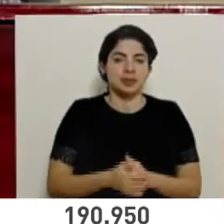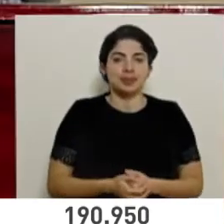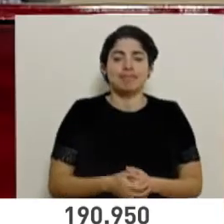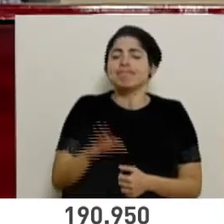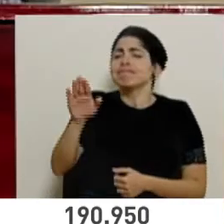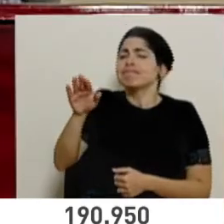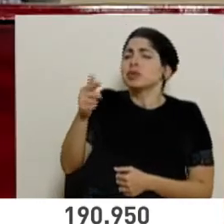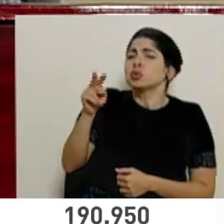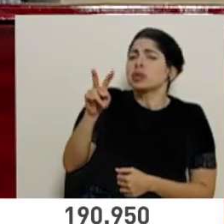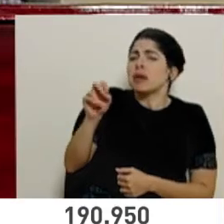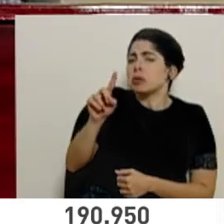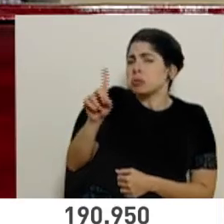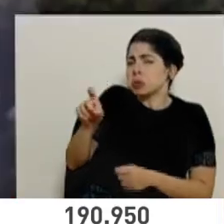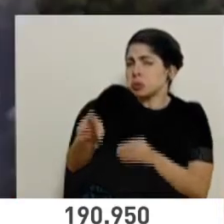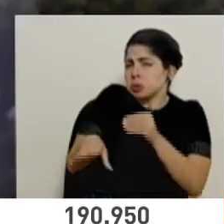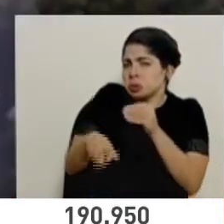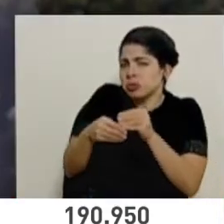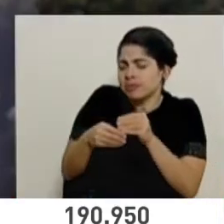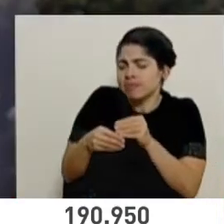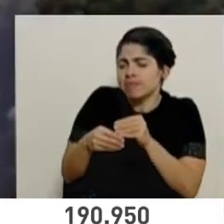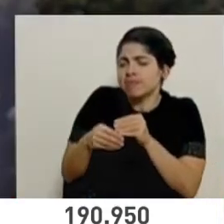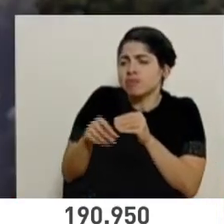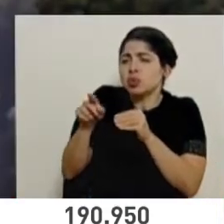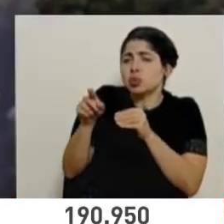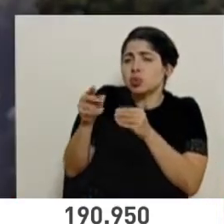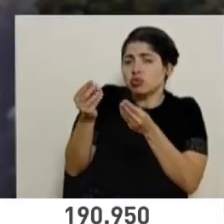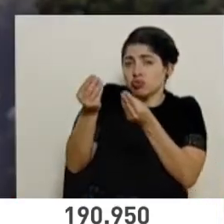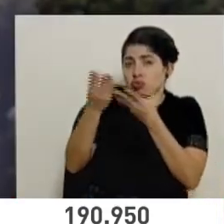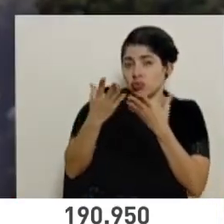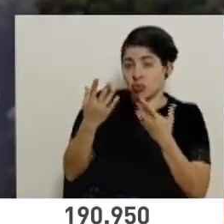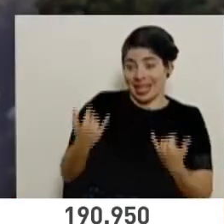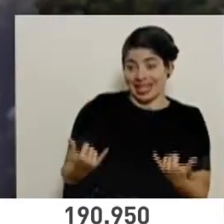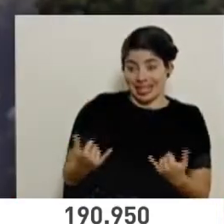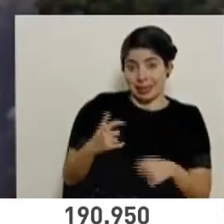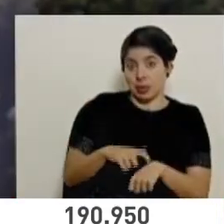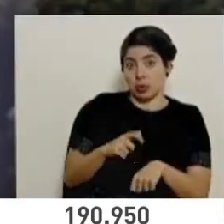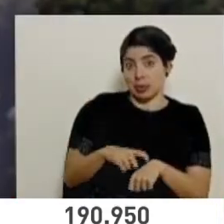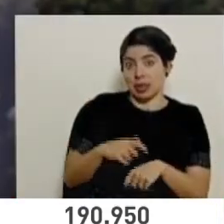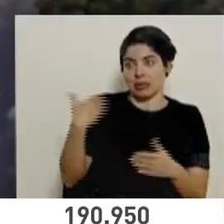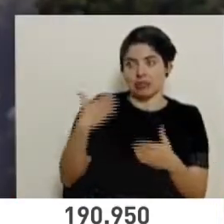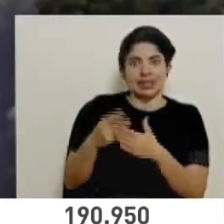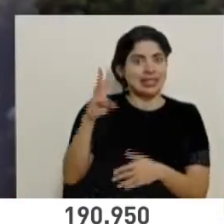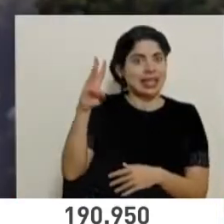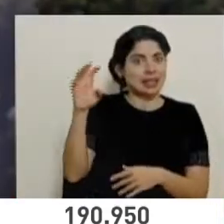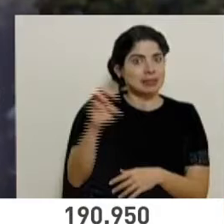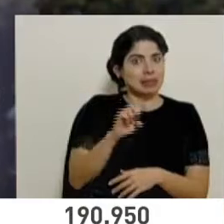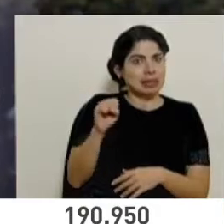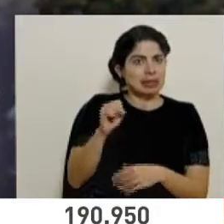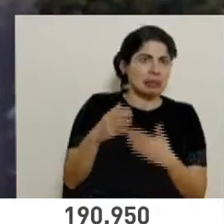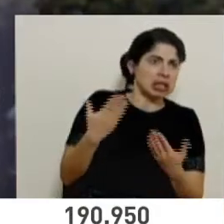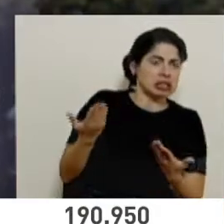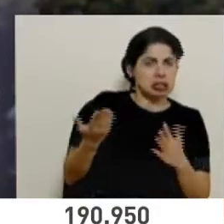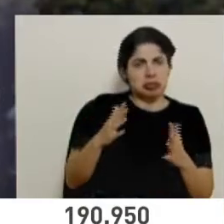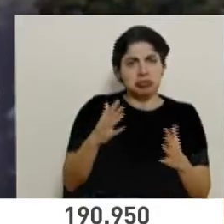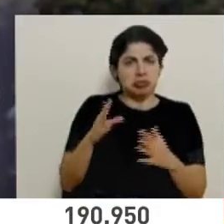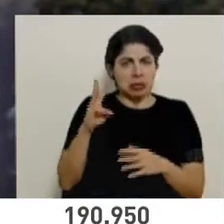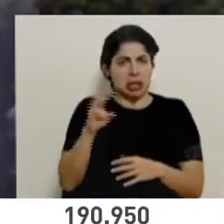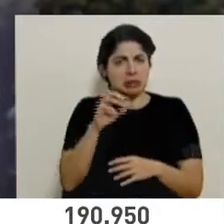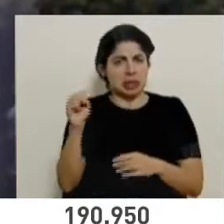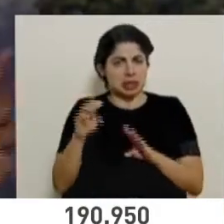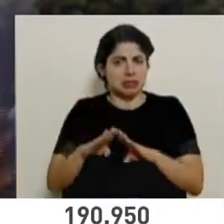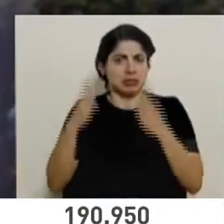Don Gustavo, una consulta adicional. ¿Y cuál es el reporte que tienen ustedes a estas alturas, después de 6 meses casi